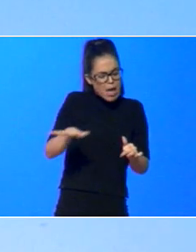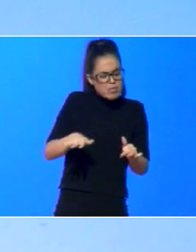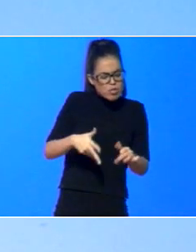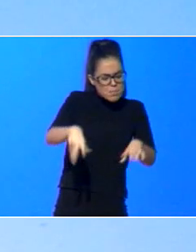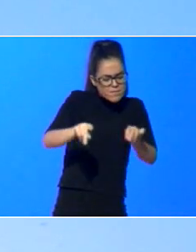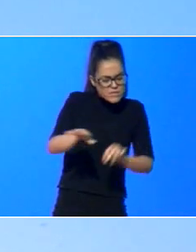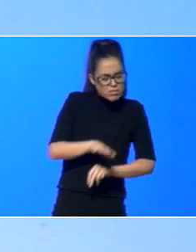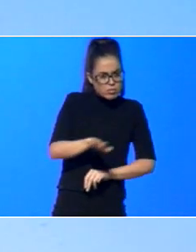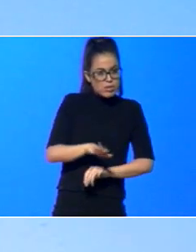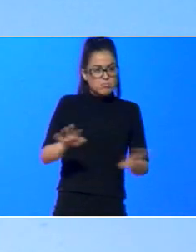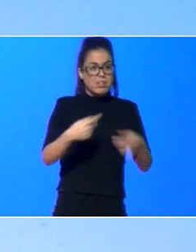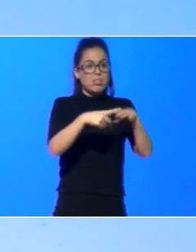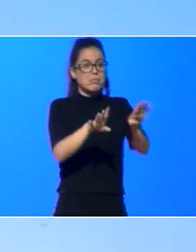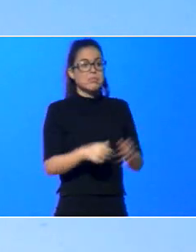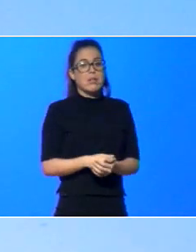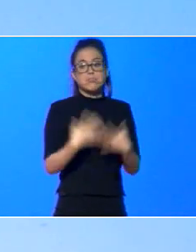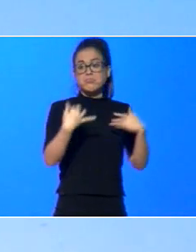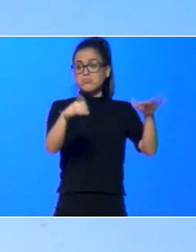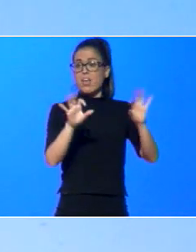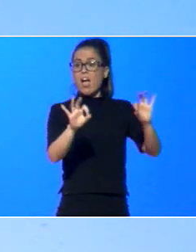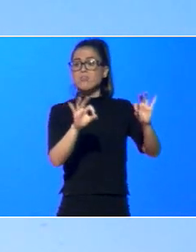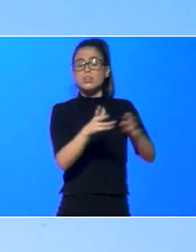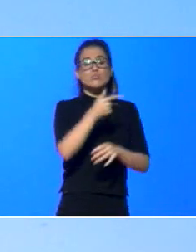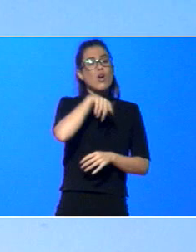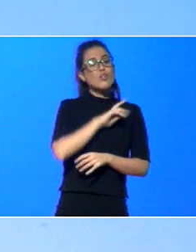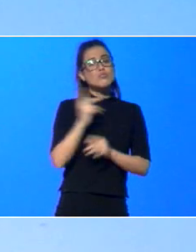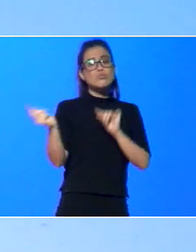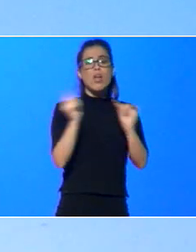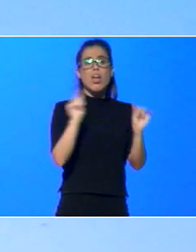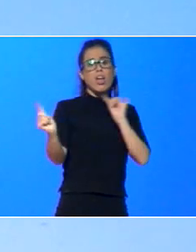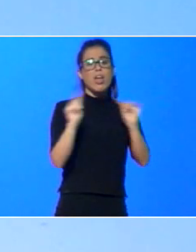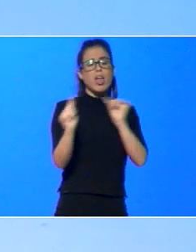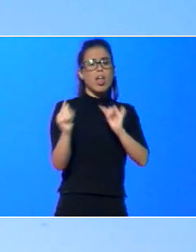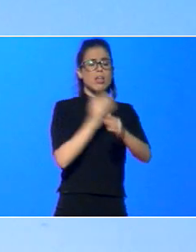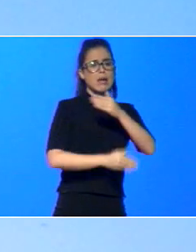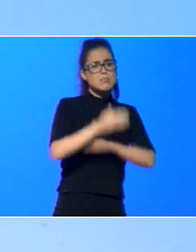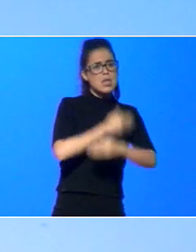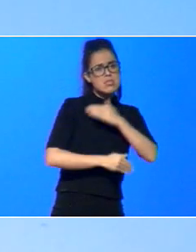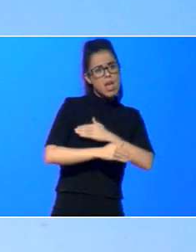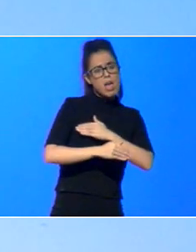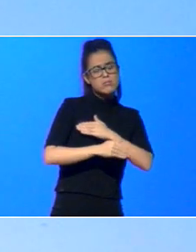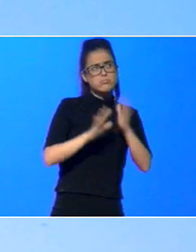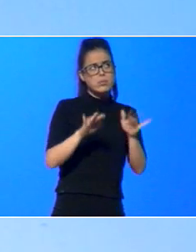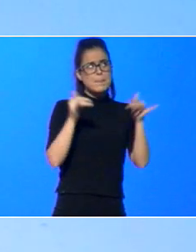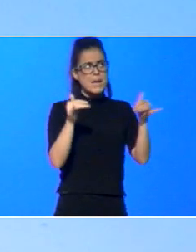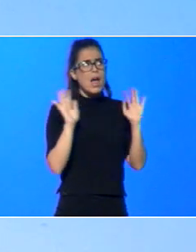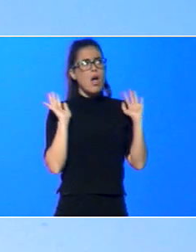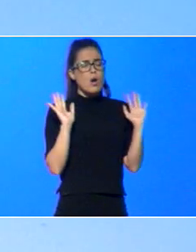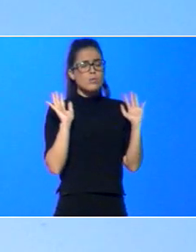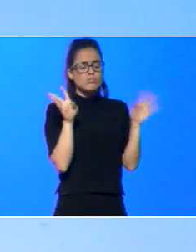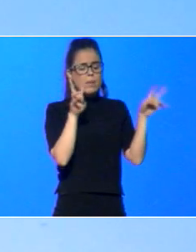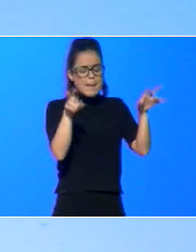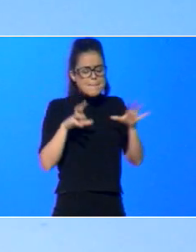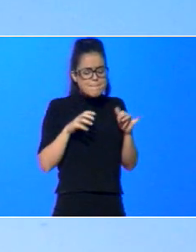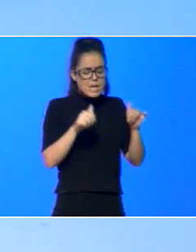en una auditoría Así vamos a discutir sobre la capacidad o la discapacidad y El Punto de partida es que hay personas